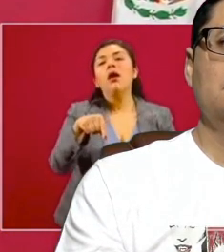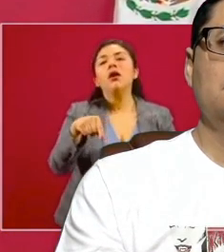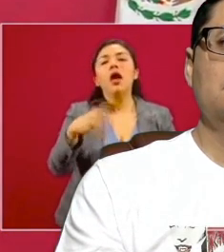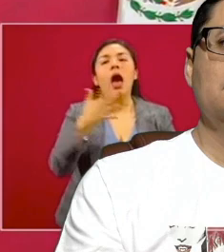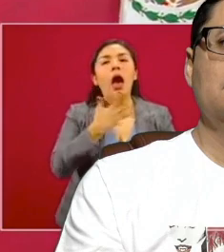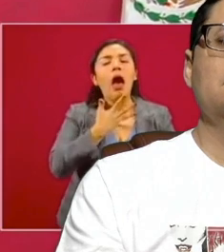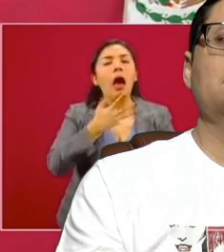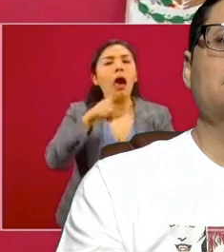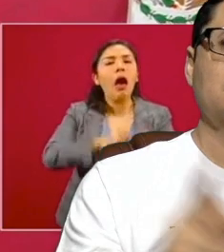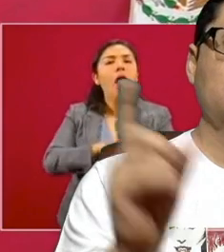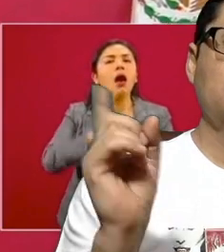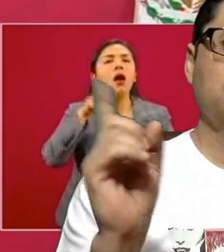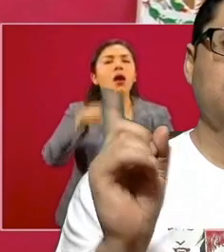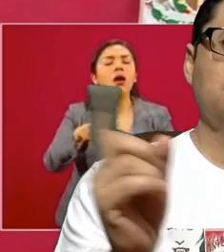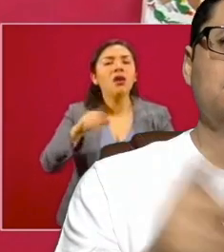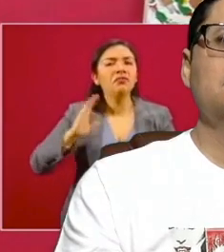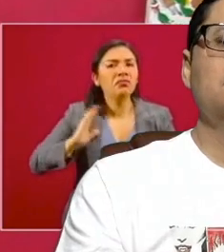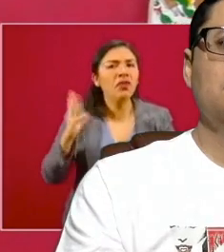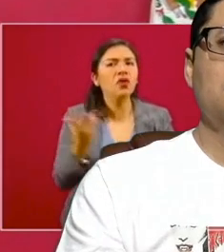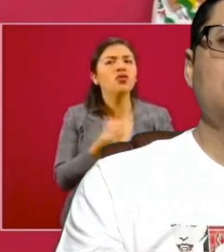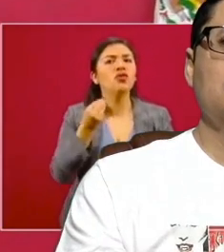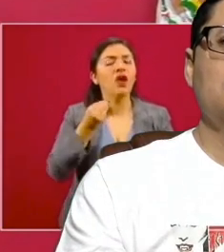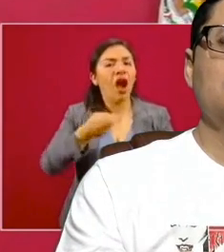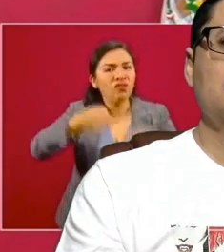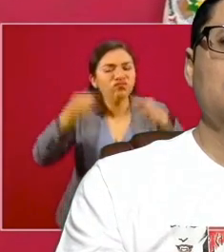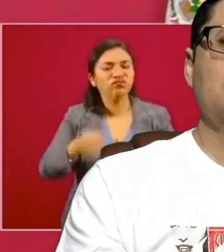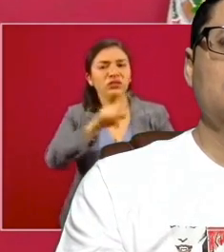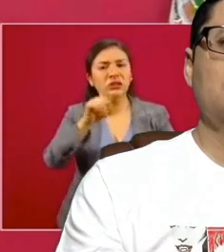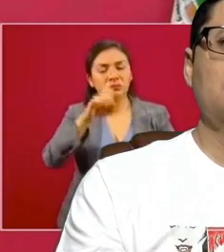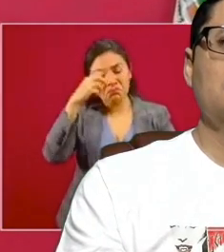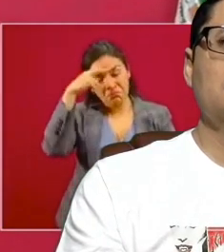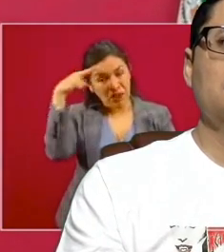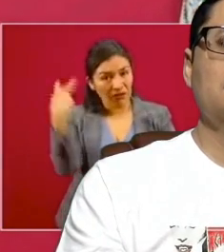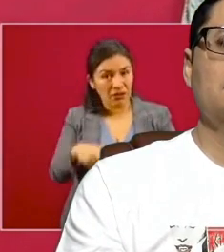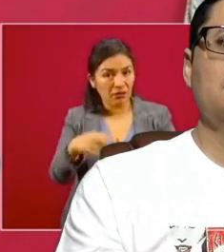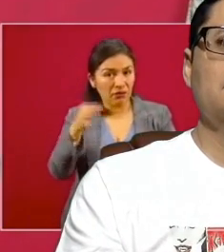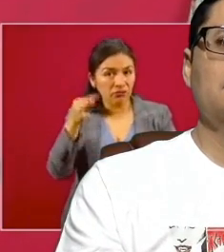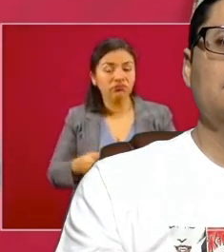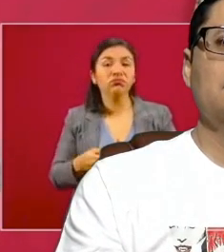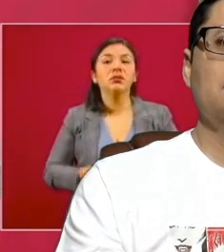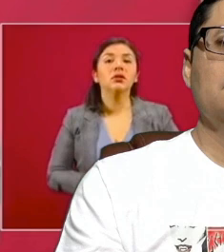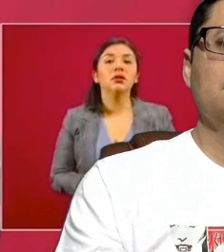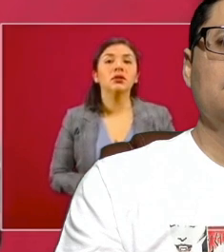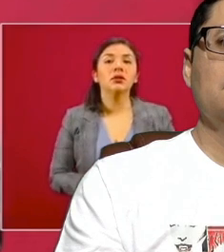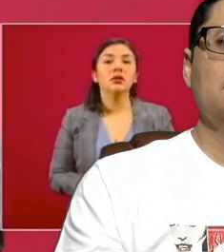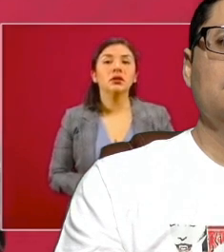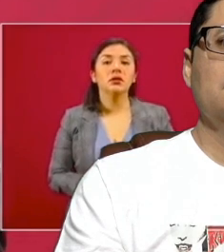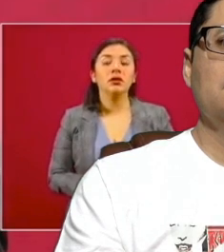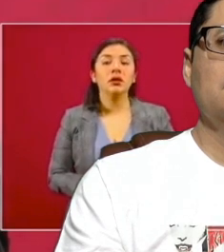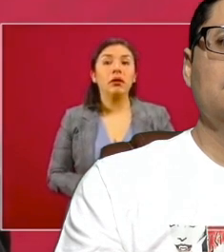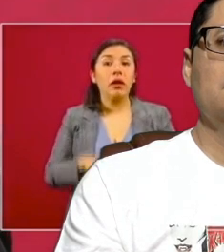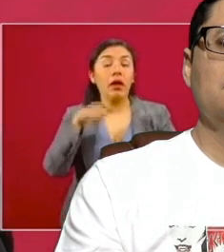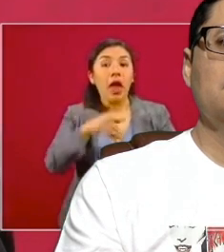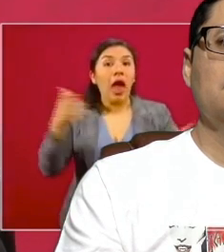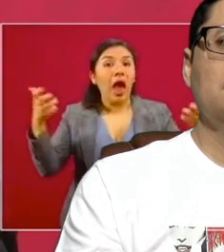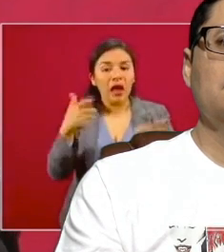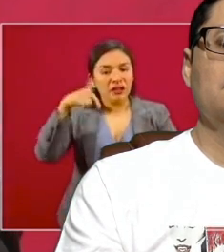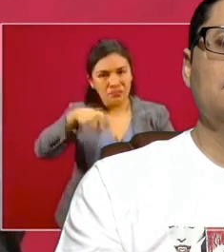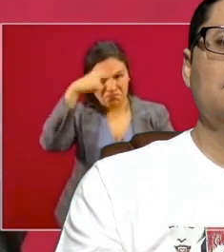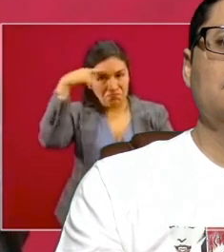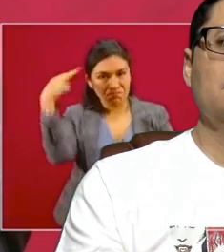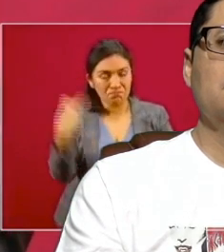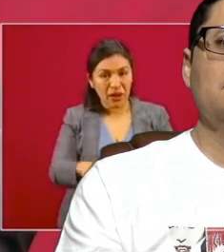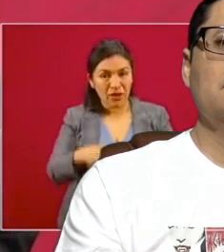con tecnología mexicana, un ventilador hecho en México, lo